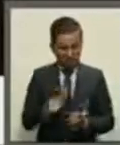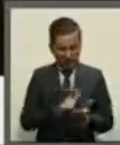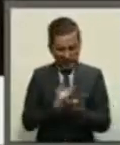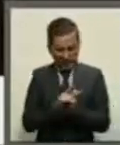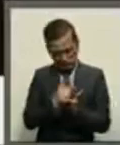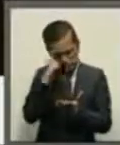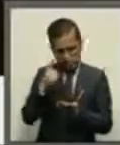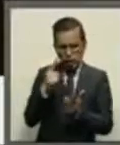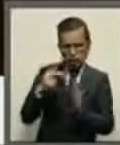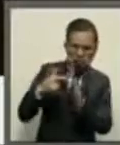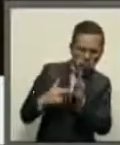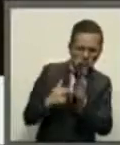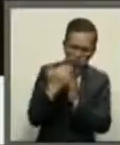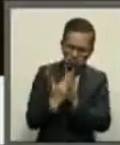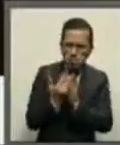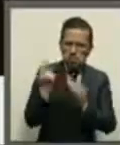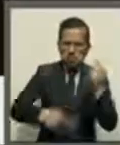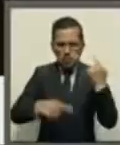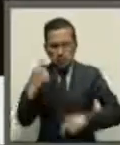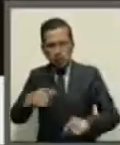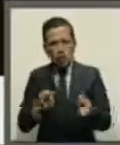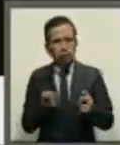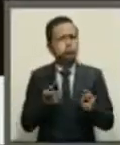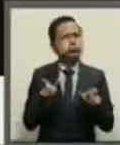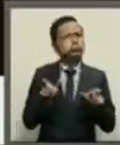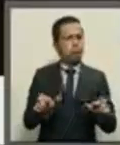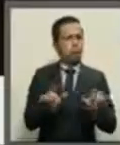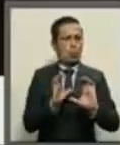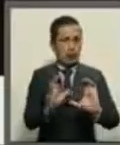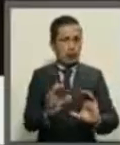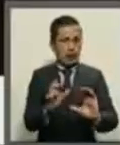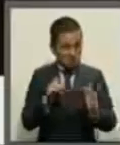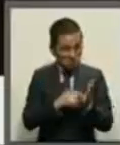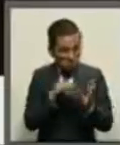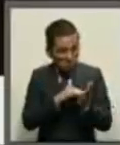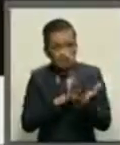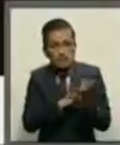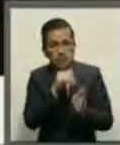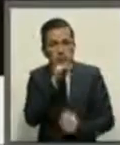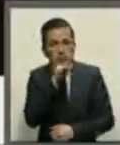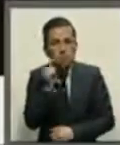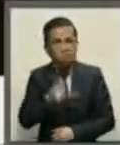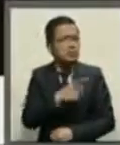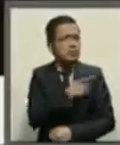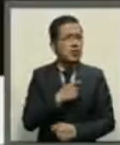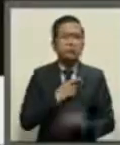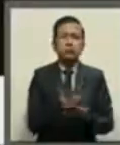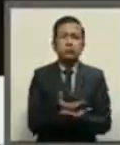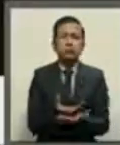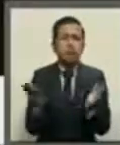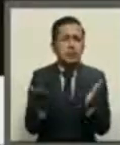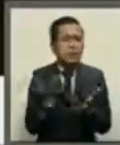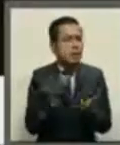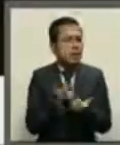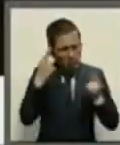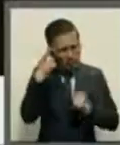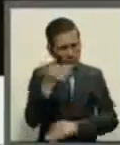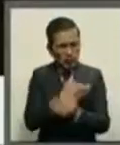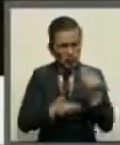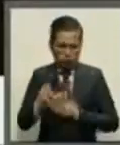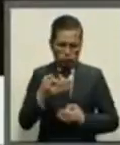prevalecer principios de máxima publicidad. Asimismo, conforme a dicho precepto constitucional,